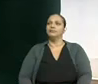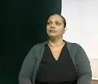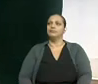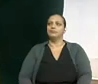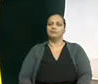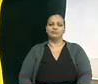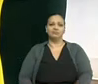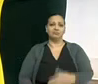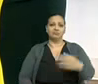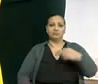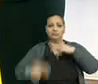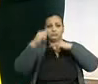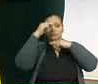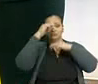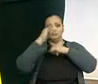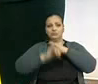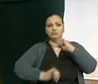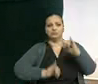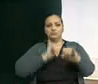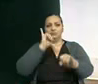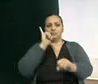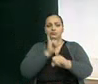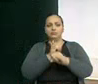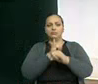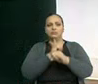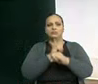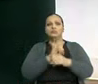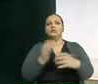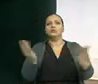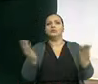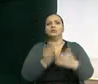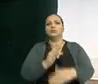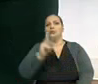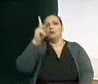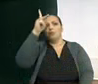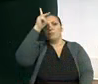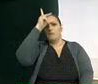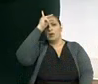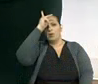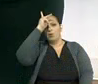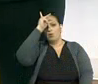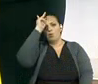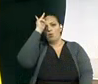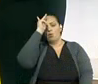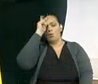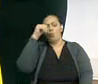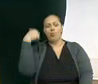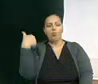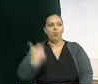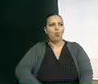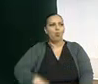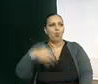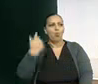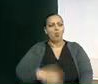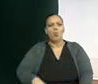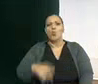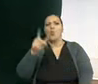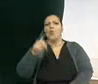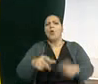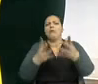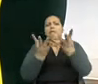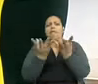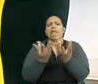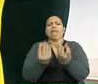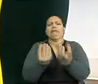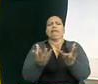noticias internacionales. Lo que pasó en Perú. Ah, caramba. Se veía una calle, parecía la entrada de la 8. Sí. El doble